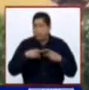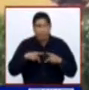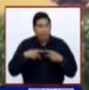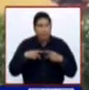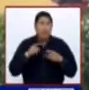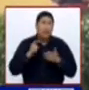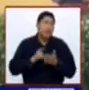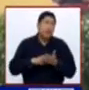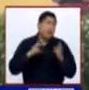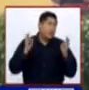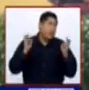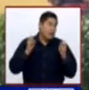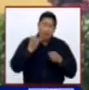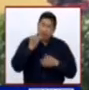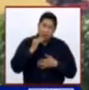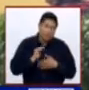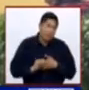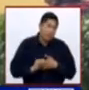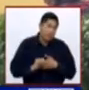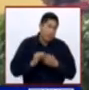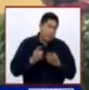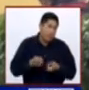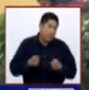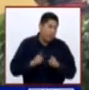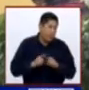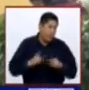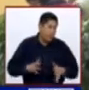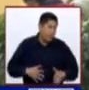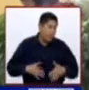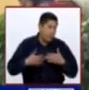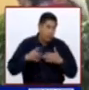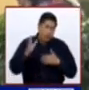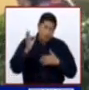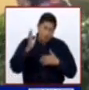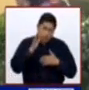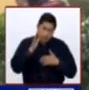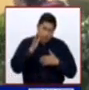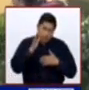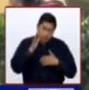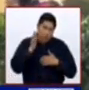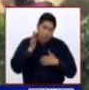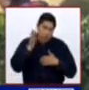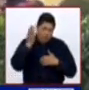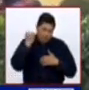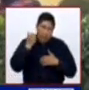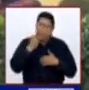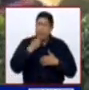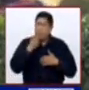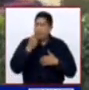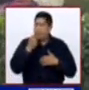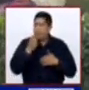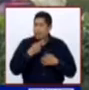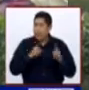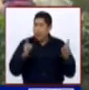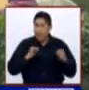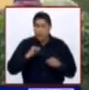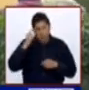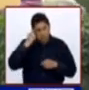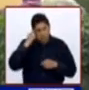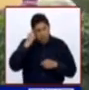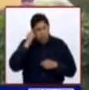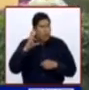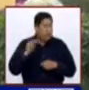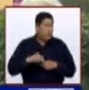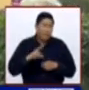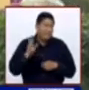Este caso ha llegado desde pequeño. Cuando vivía su mamá, desde esa vez es también el periodista. Pero yo pensando que no va